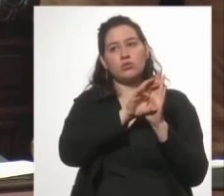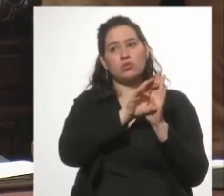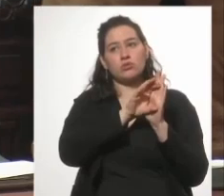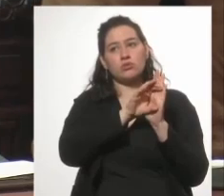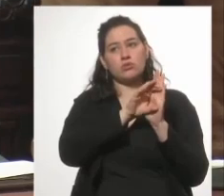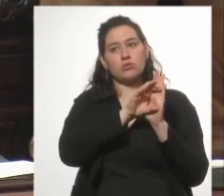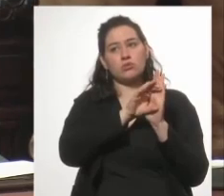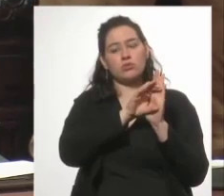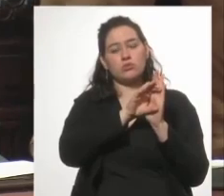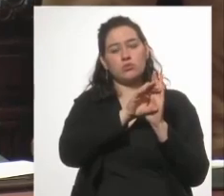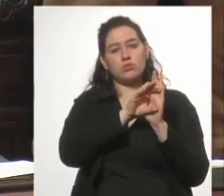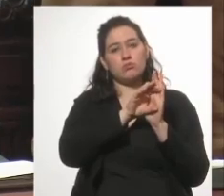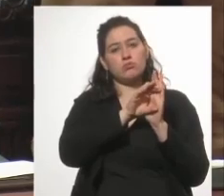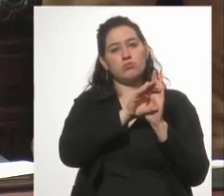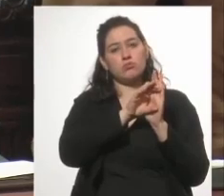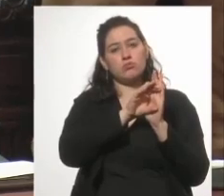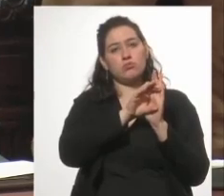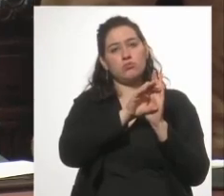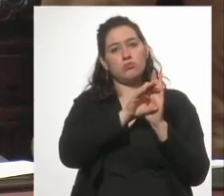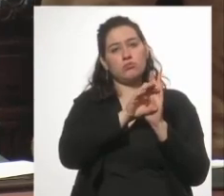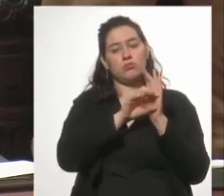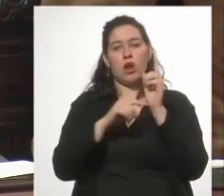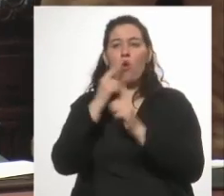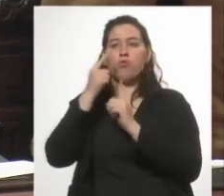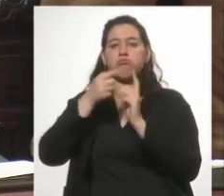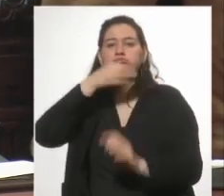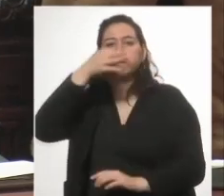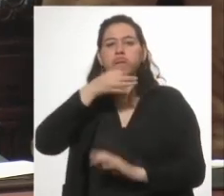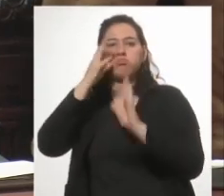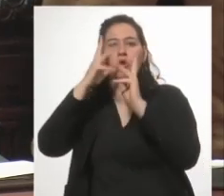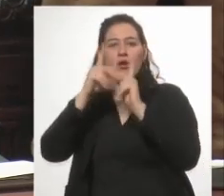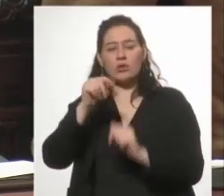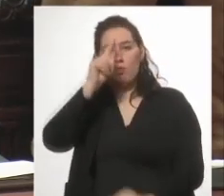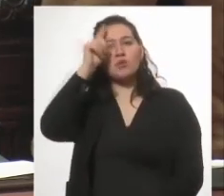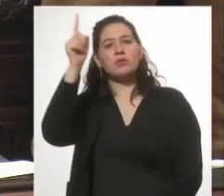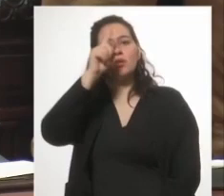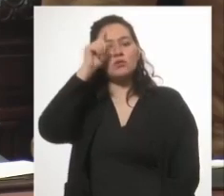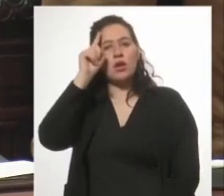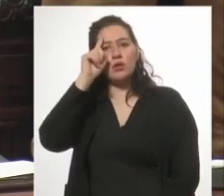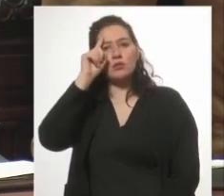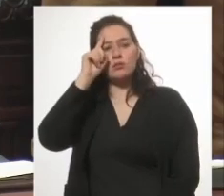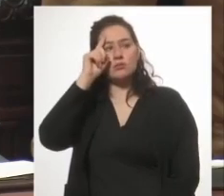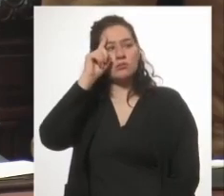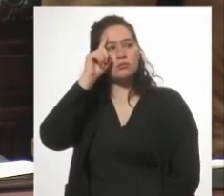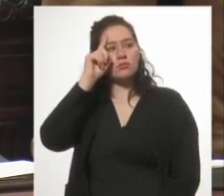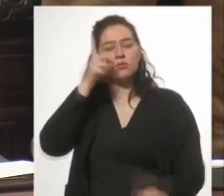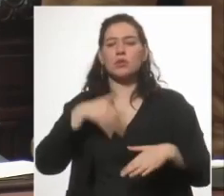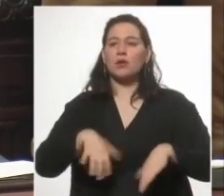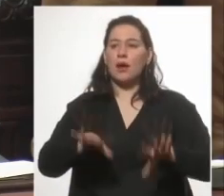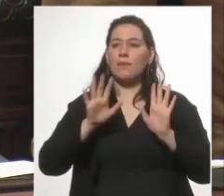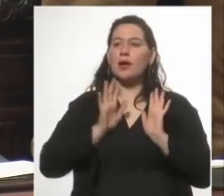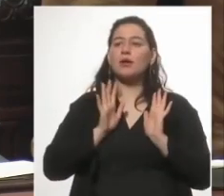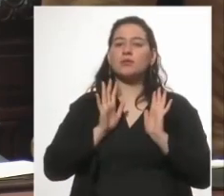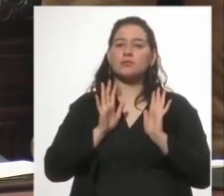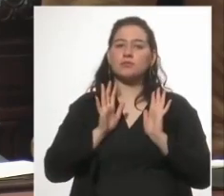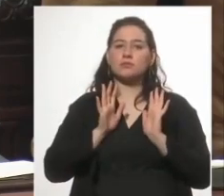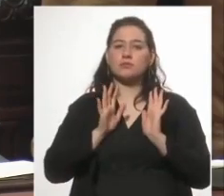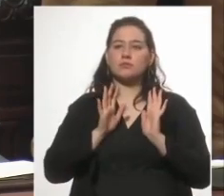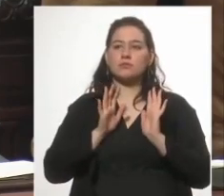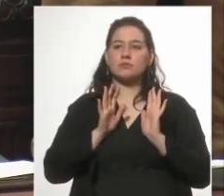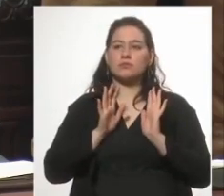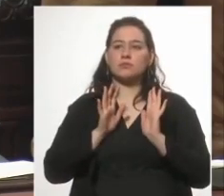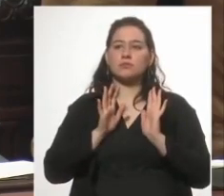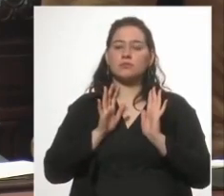sobre ciertos dictámenes de organismos internacionales. Tal vez sea